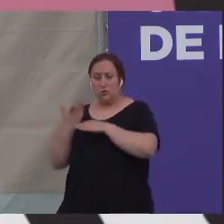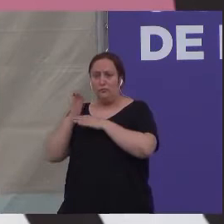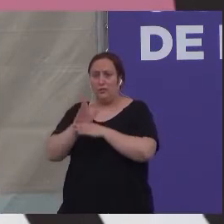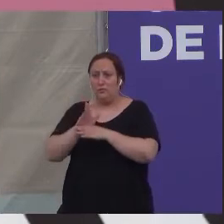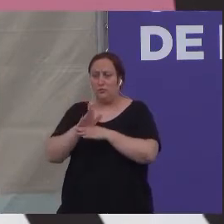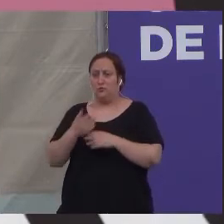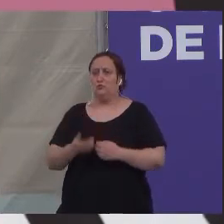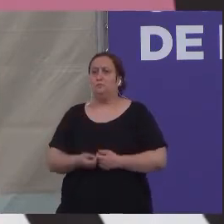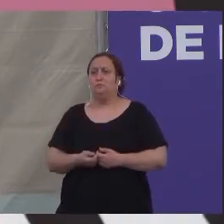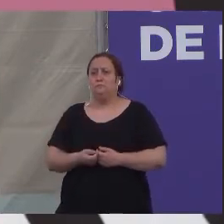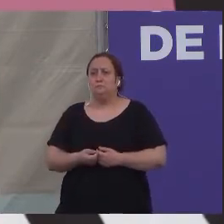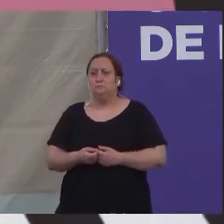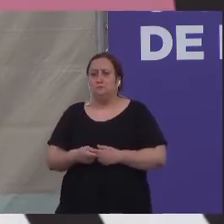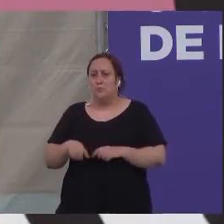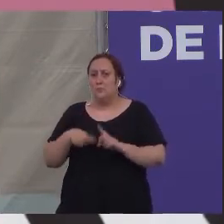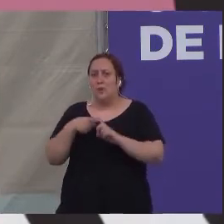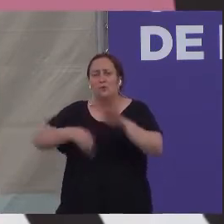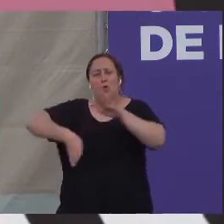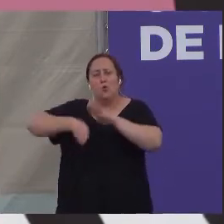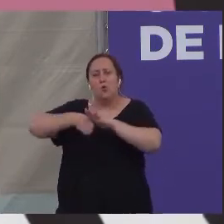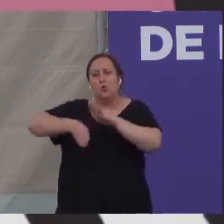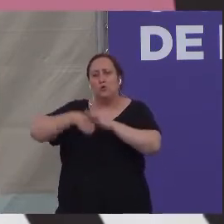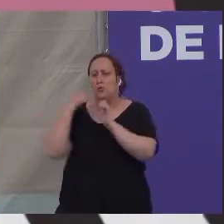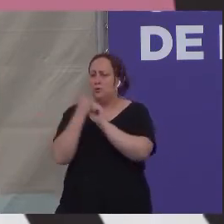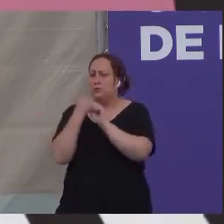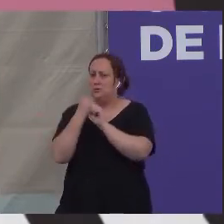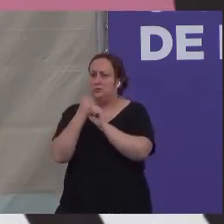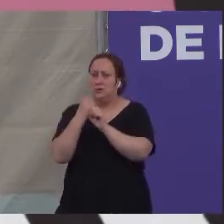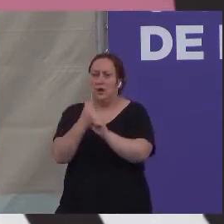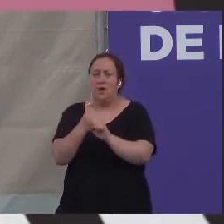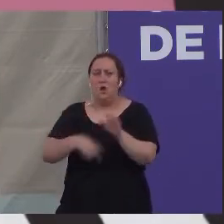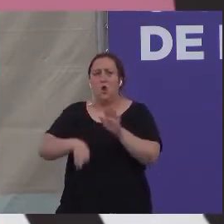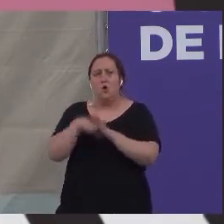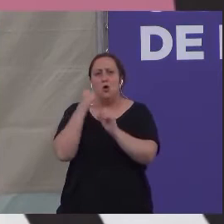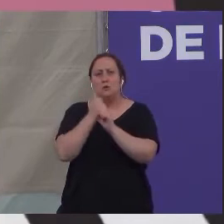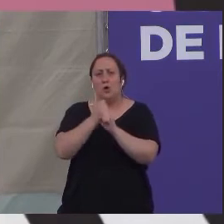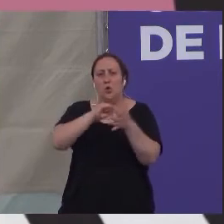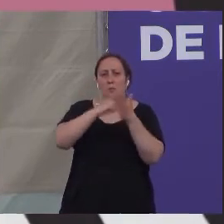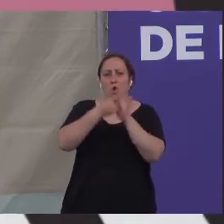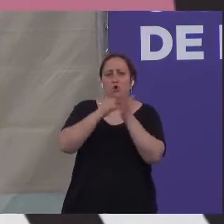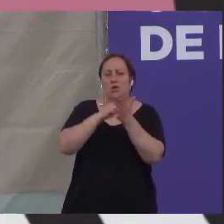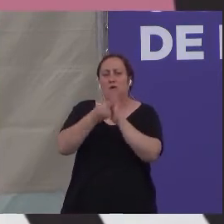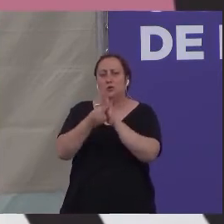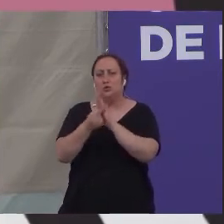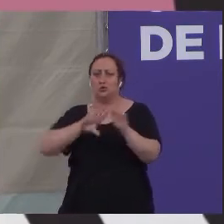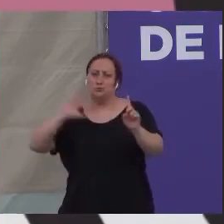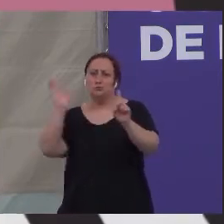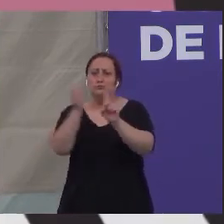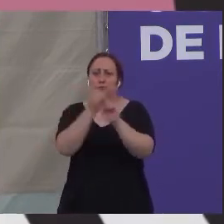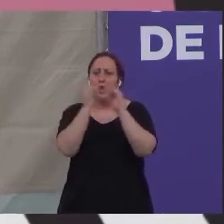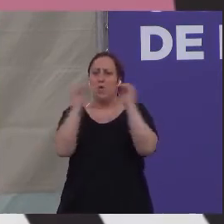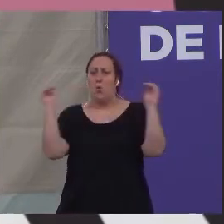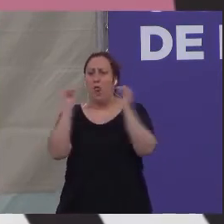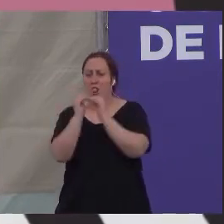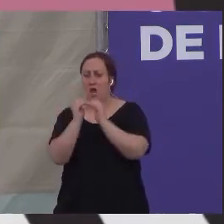Més Morat, Més Podem para seguir trabajando en ello, en los proyectos que nos lleven a conseguir la igualdad.